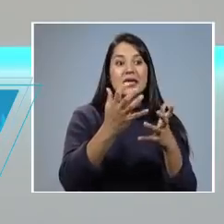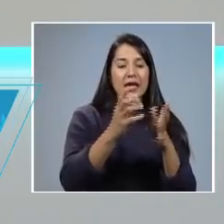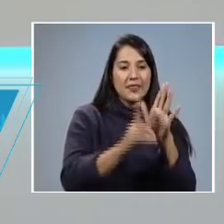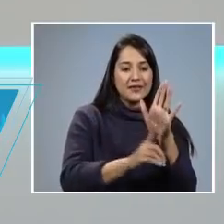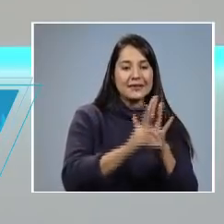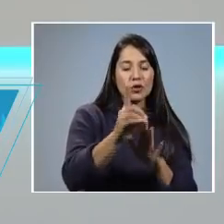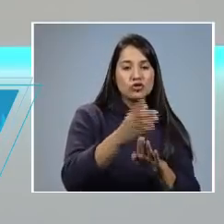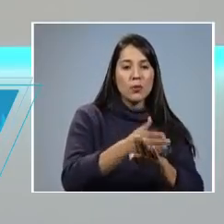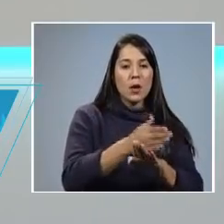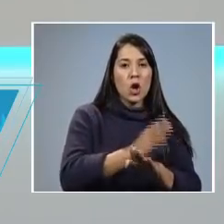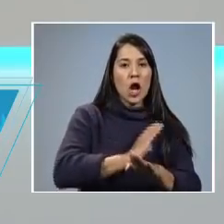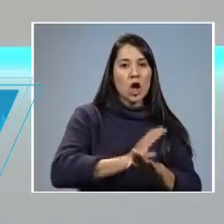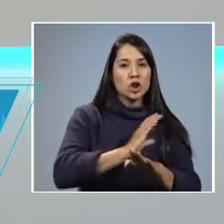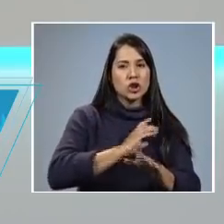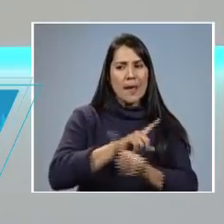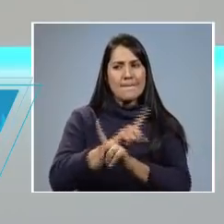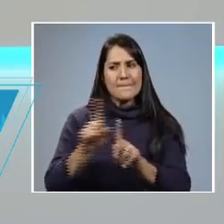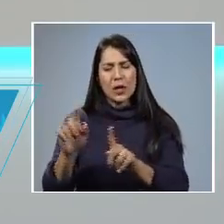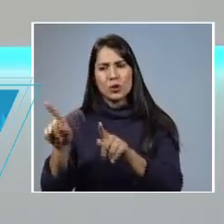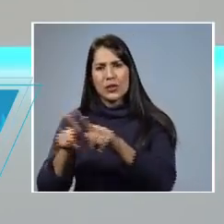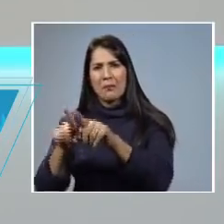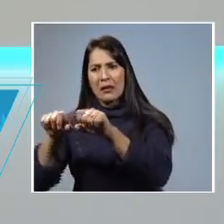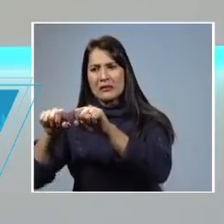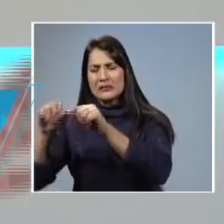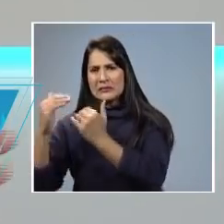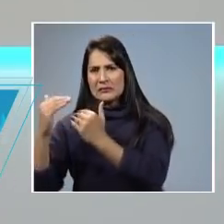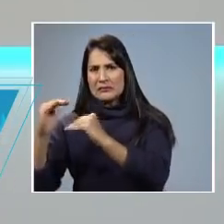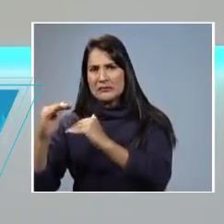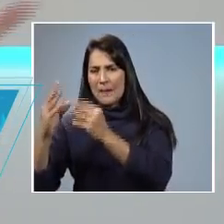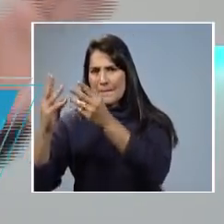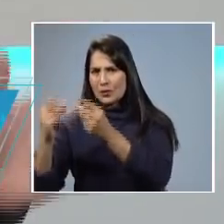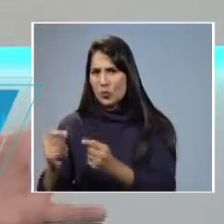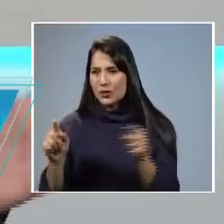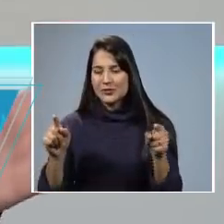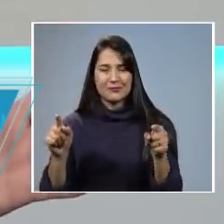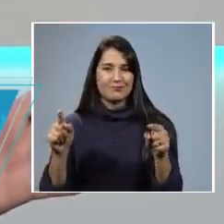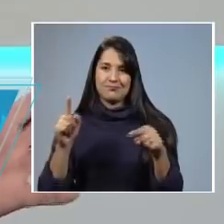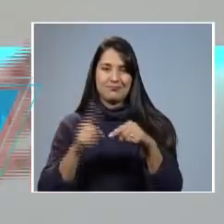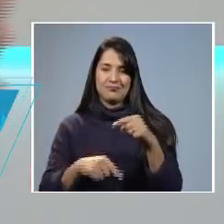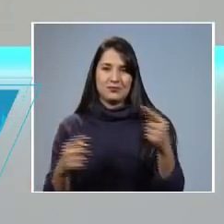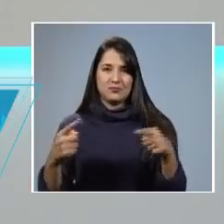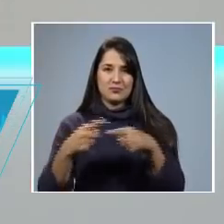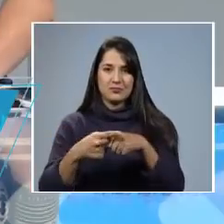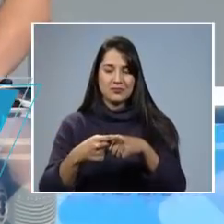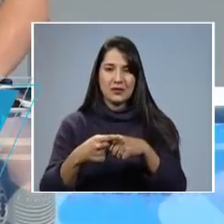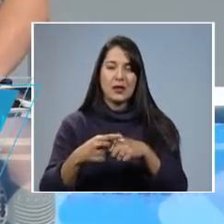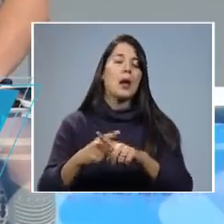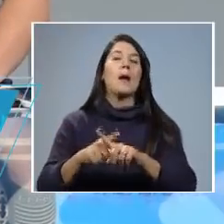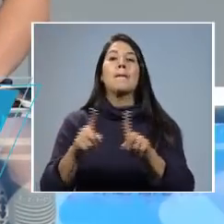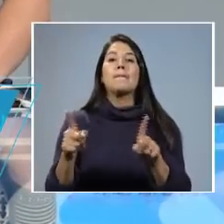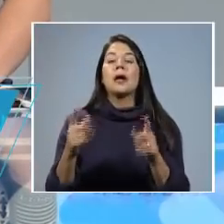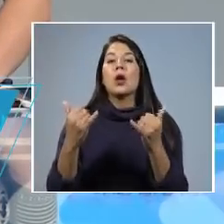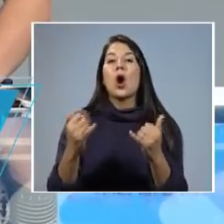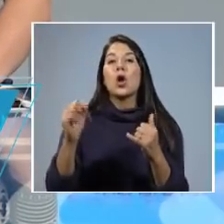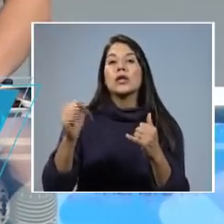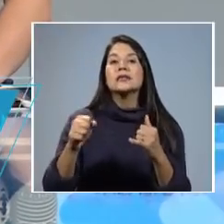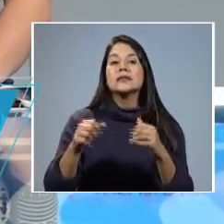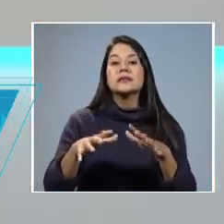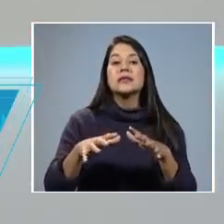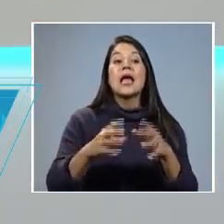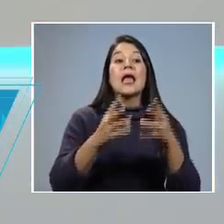las condiciones para la producción, para el buen vivir, etcétera, etcétera. Pero efectivamente hay una tensión entre los recursos